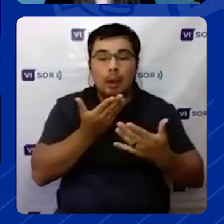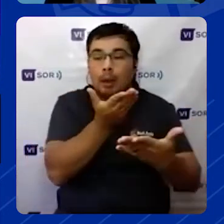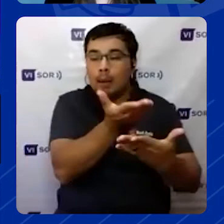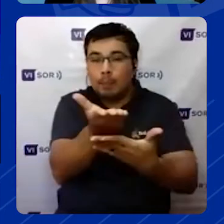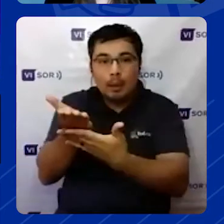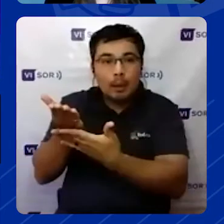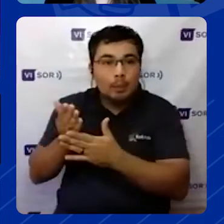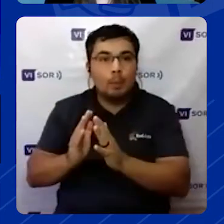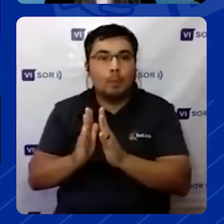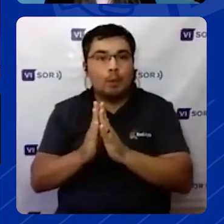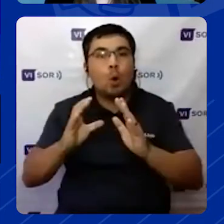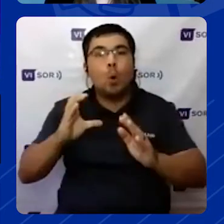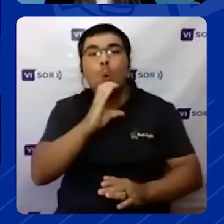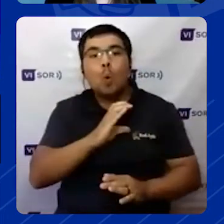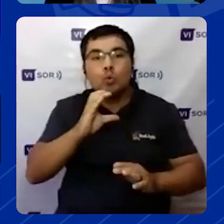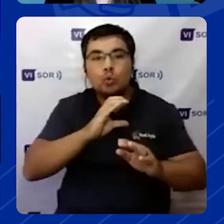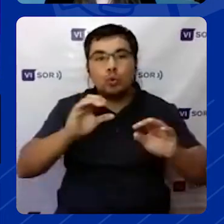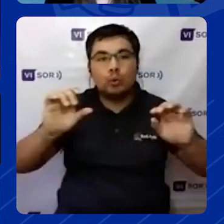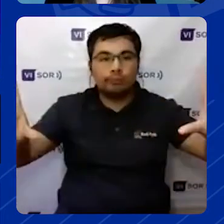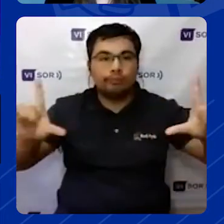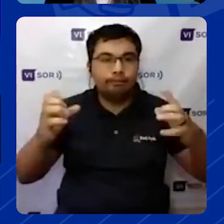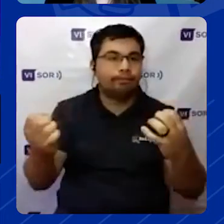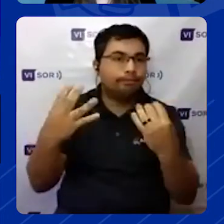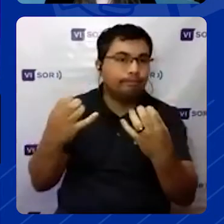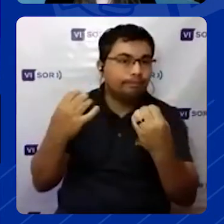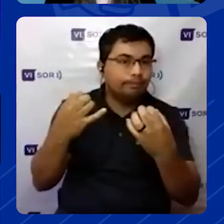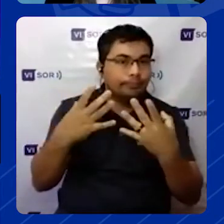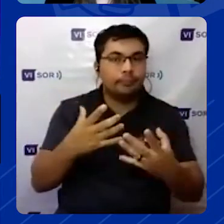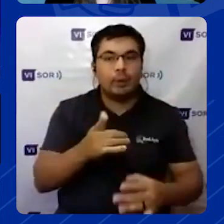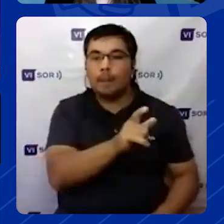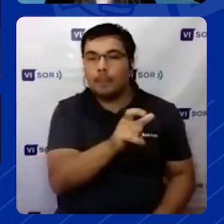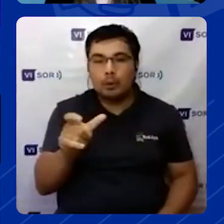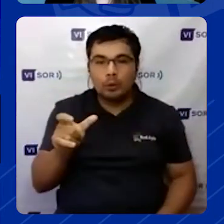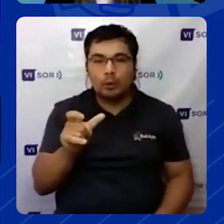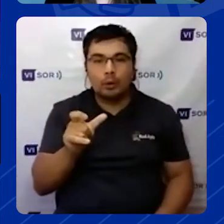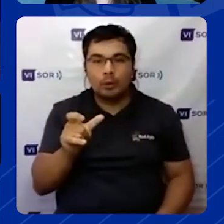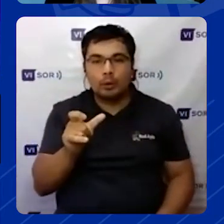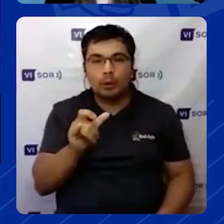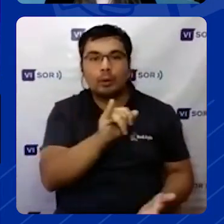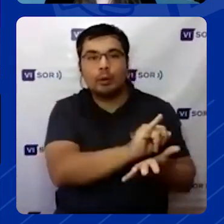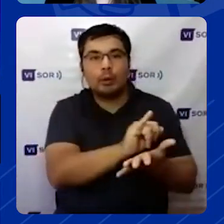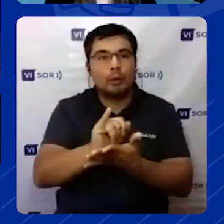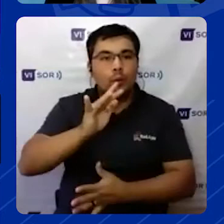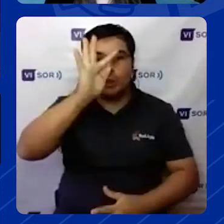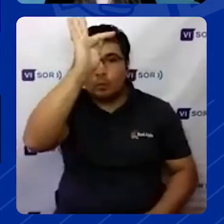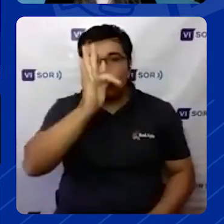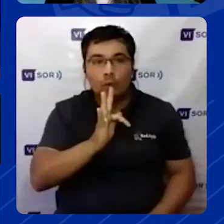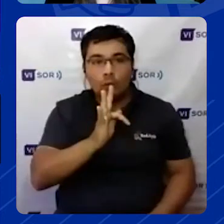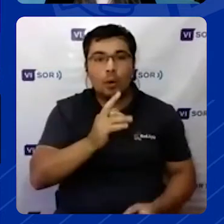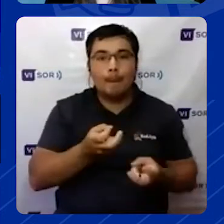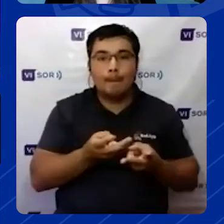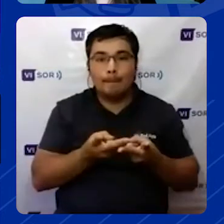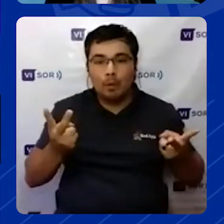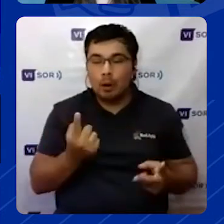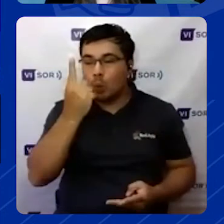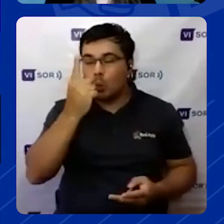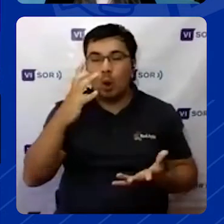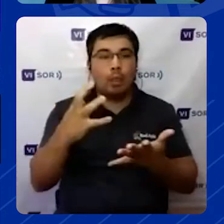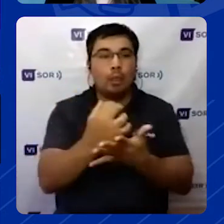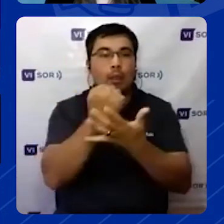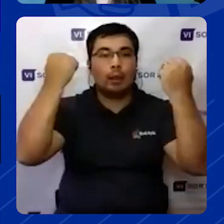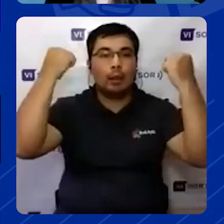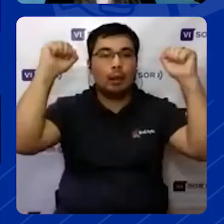también a personal de las administraciones públicas. Y uno de los éxitos que creemos más recientes, más importantes, han